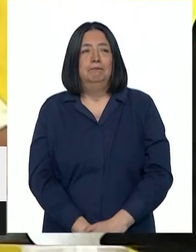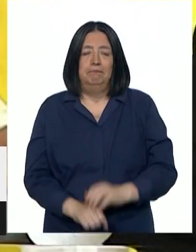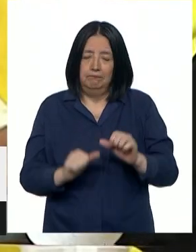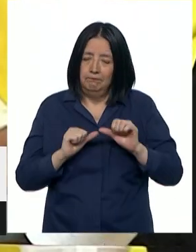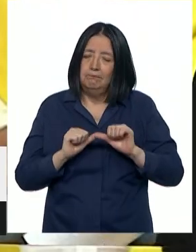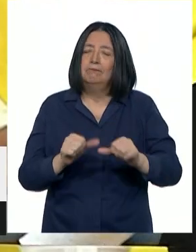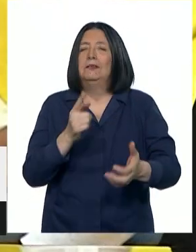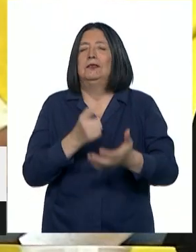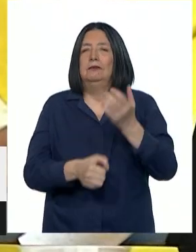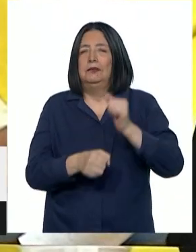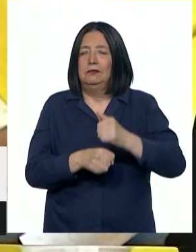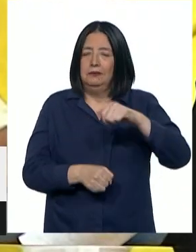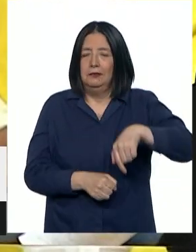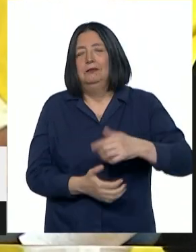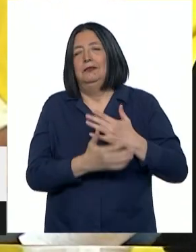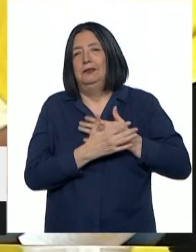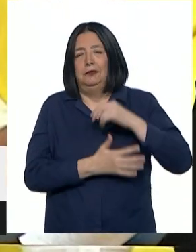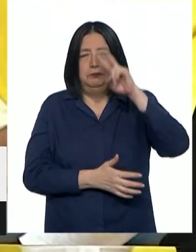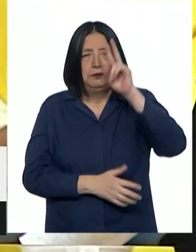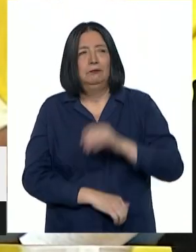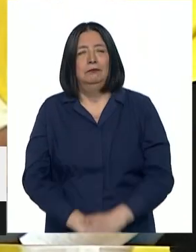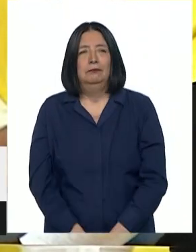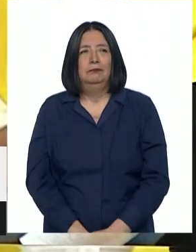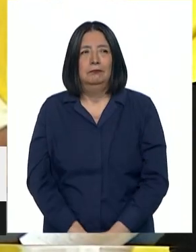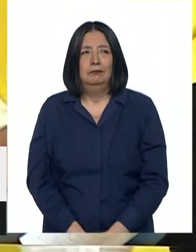sigan confiando en nuestro querido Perú.